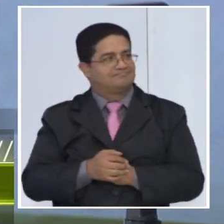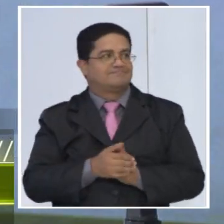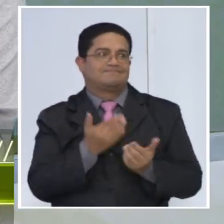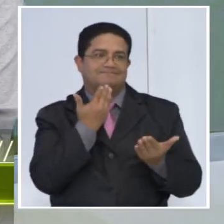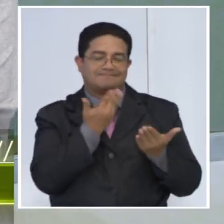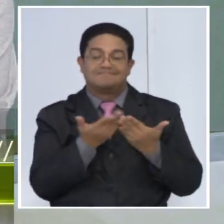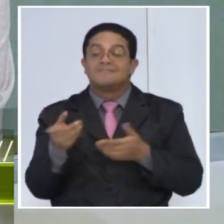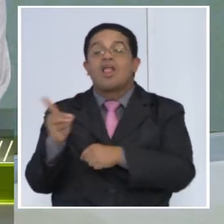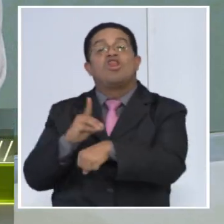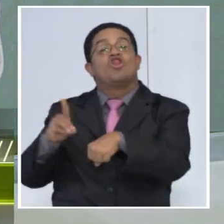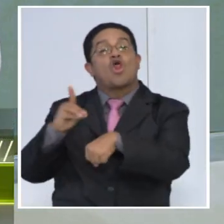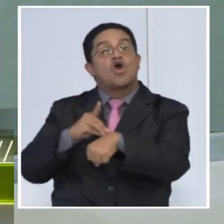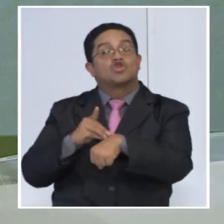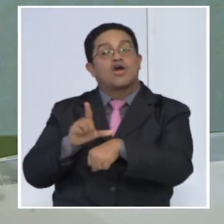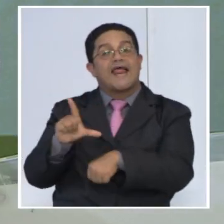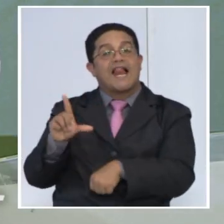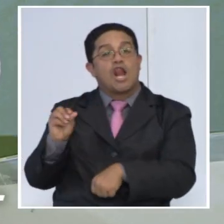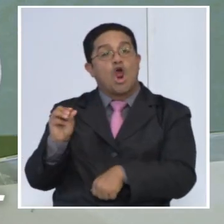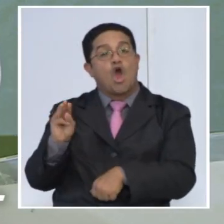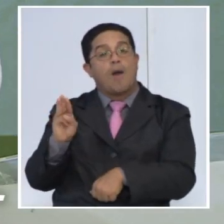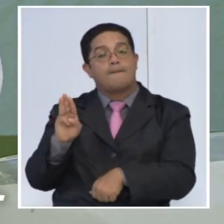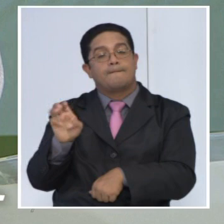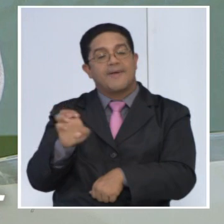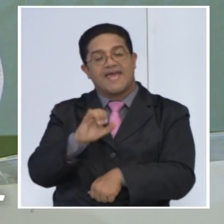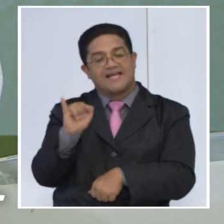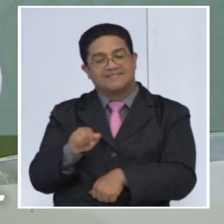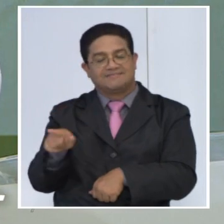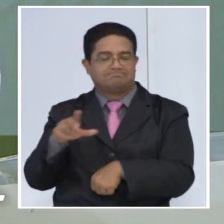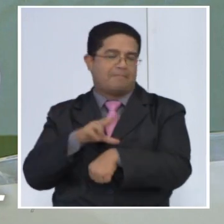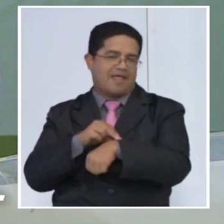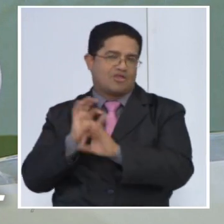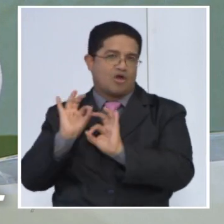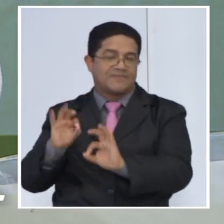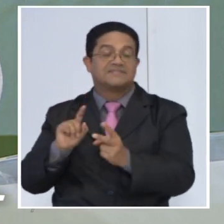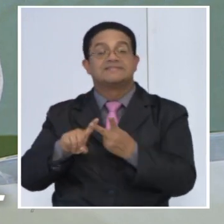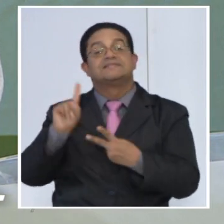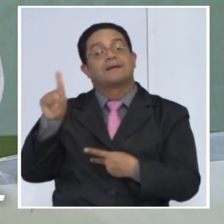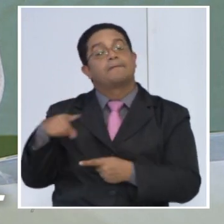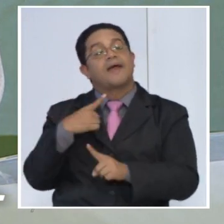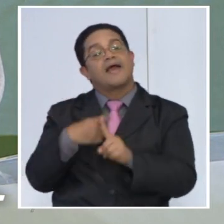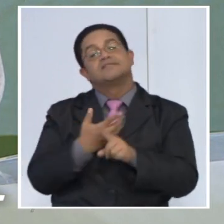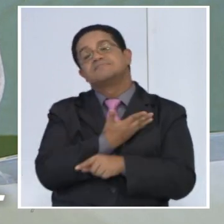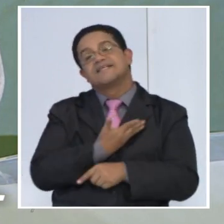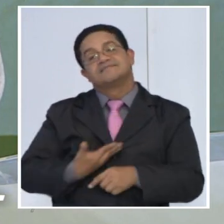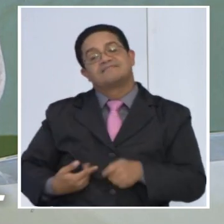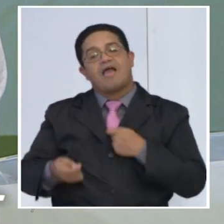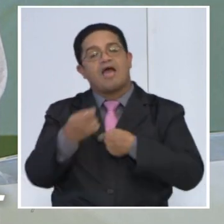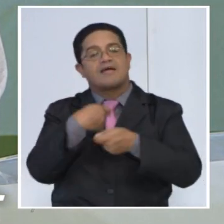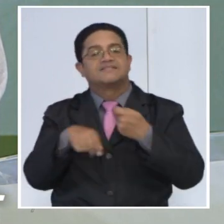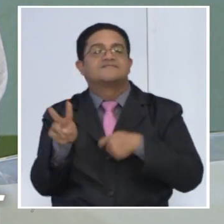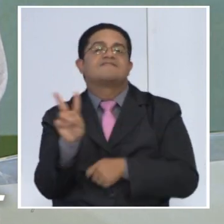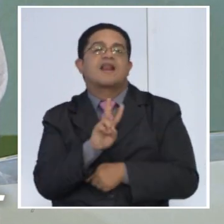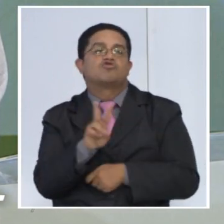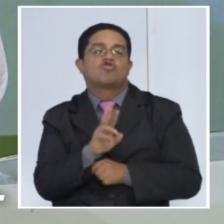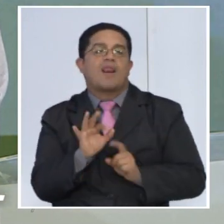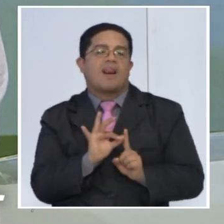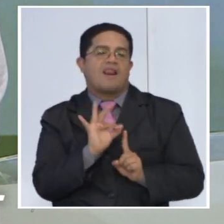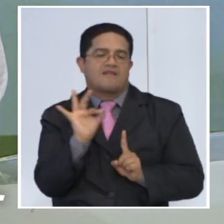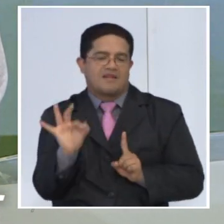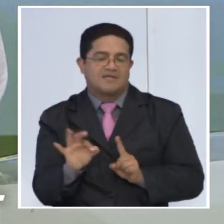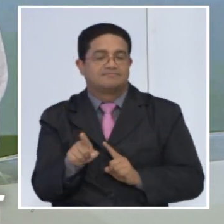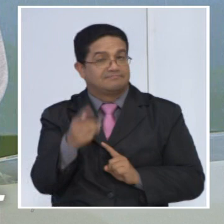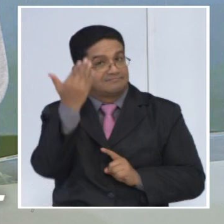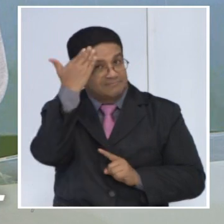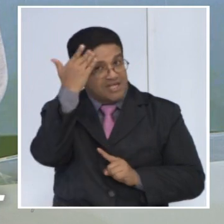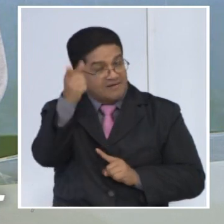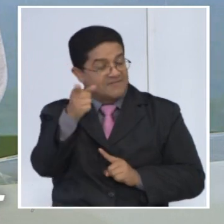Daniela. La doctora María Graciela López nos estuvo acompañando, médico infectólogo y también expresidenta de la Sociedad Venezolana de Infectología. Ya saben,